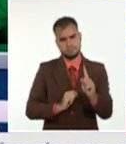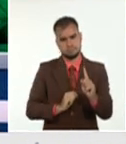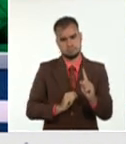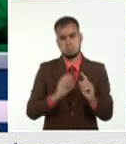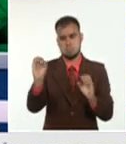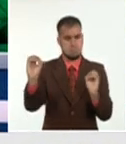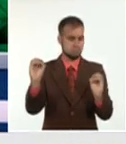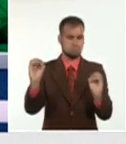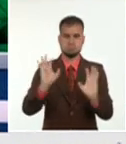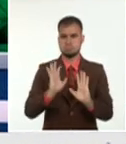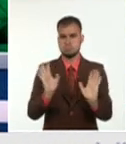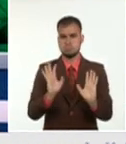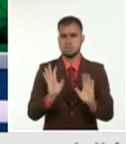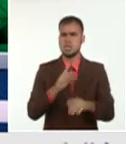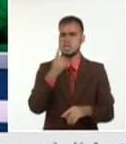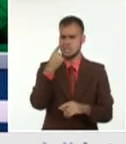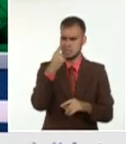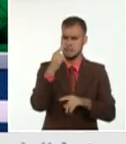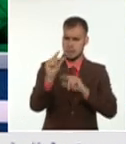Recuperados una cifra elevada,